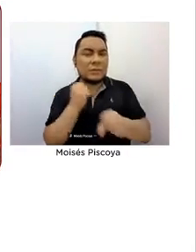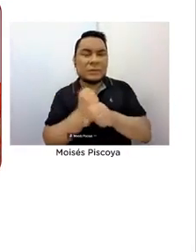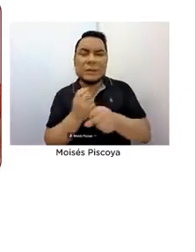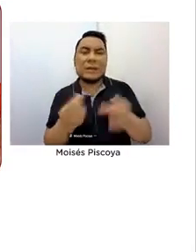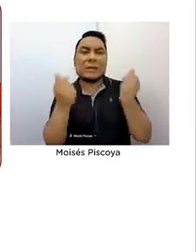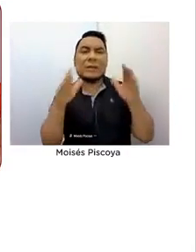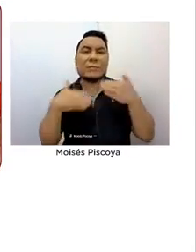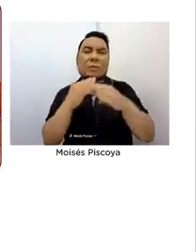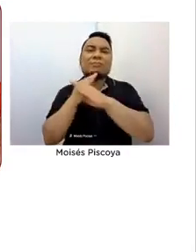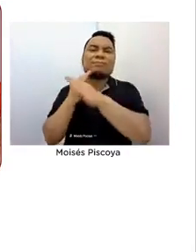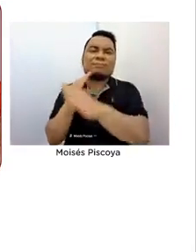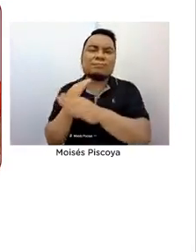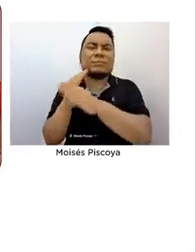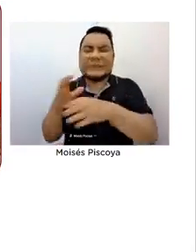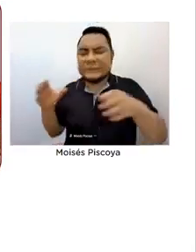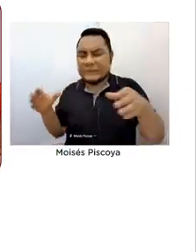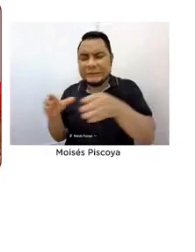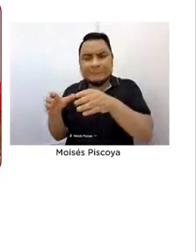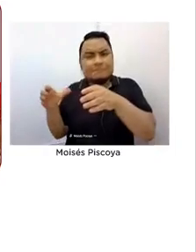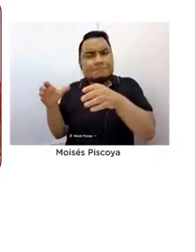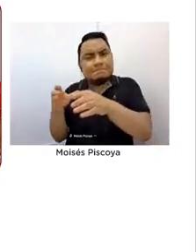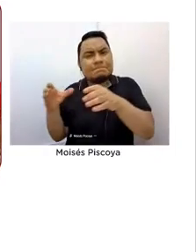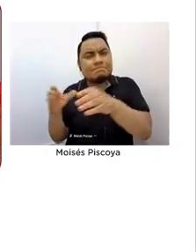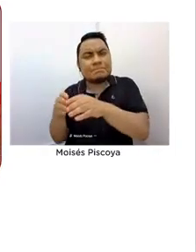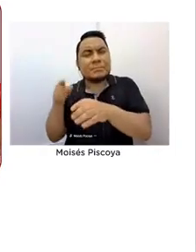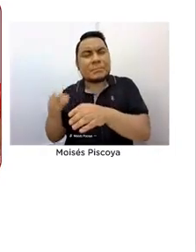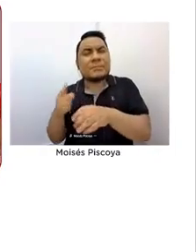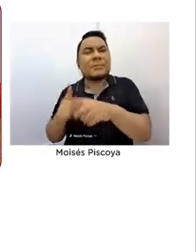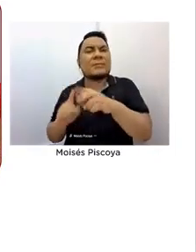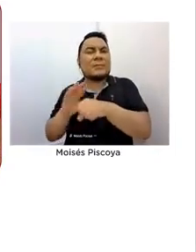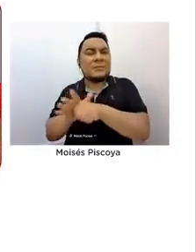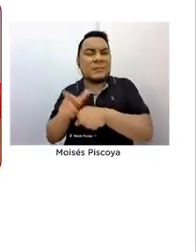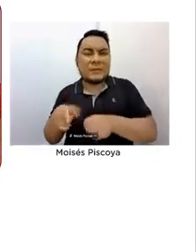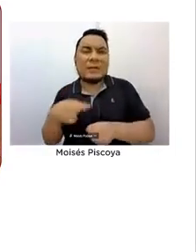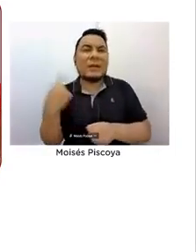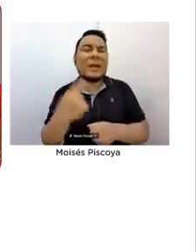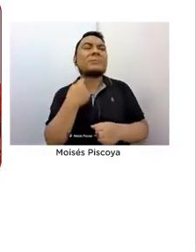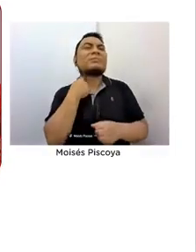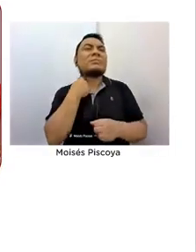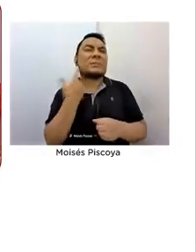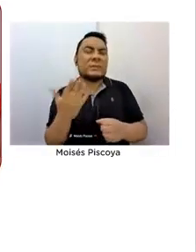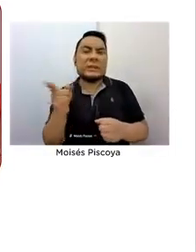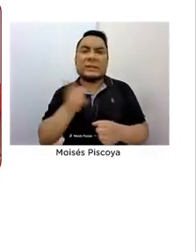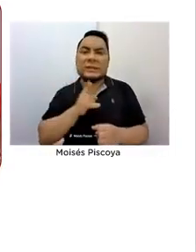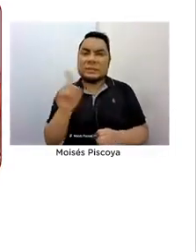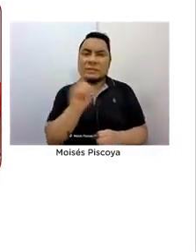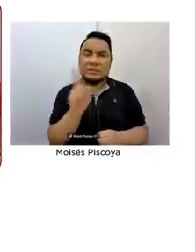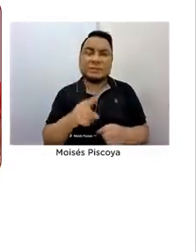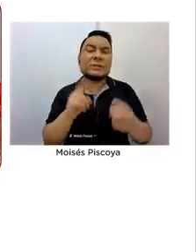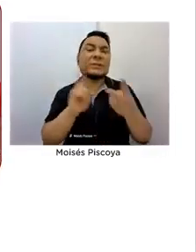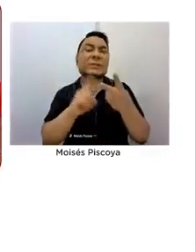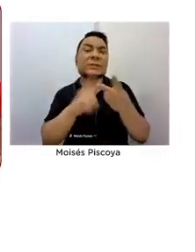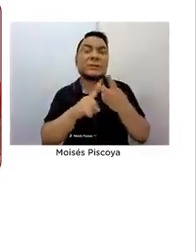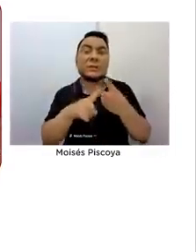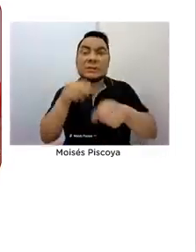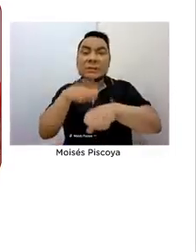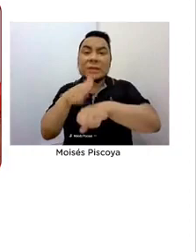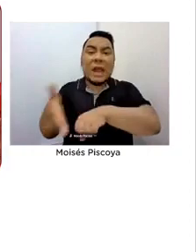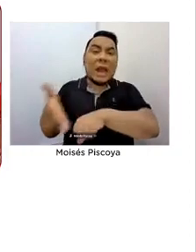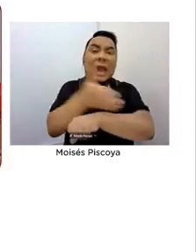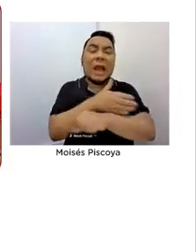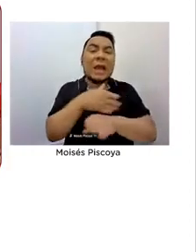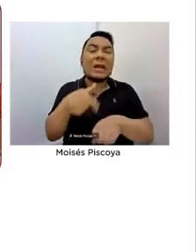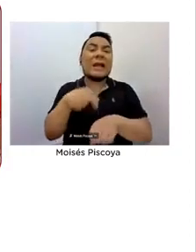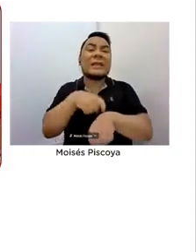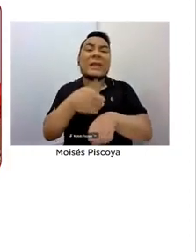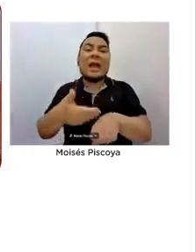contener esta situación que ahora nos excita para no contagiarnos. Segundo, la detección temprana y oportuna de la